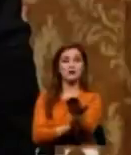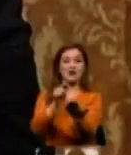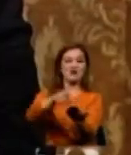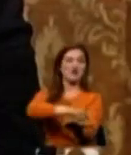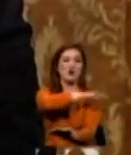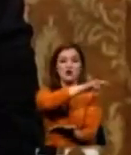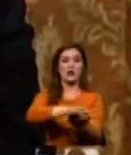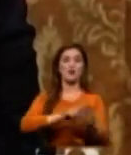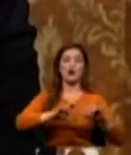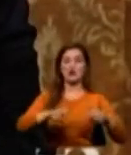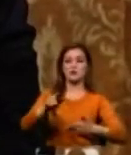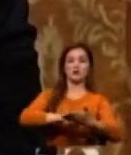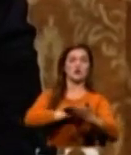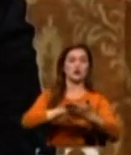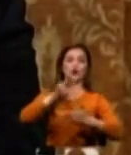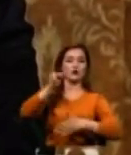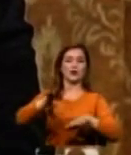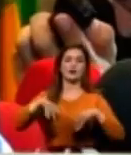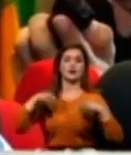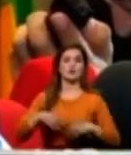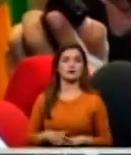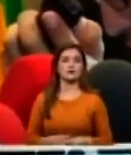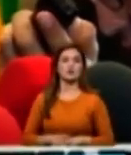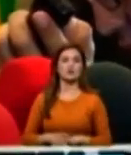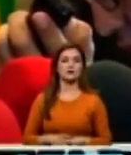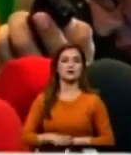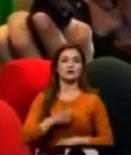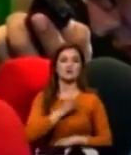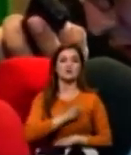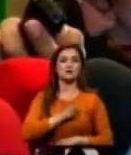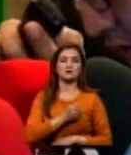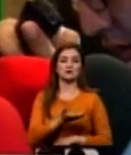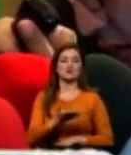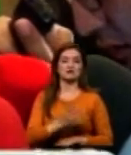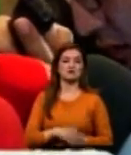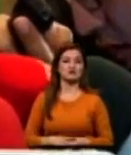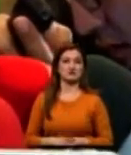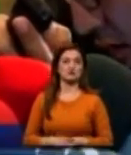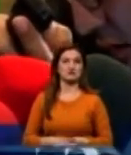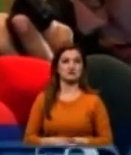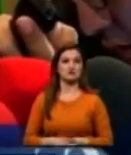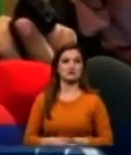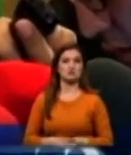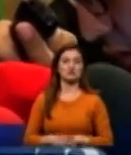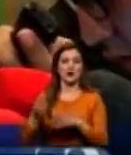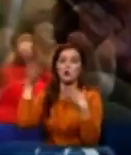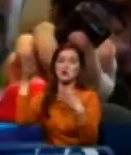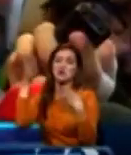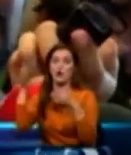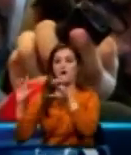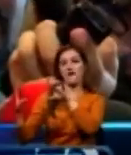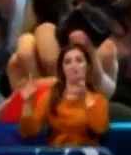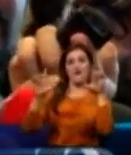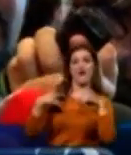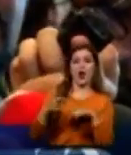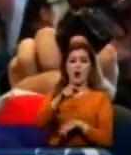totalmente rechazan la decisión del Ejecutivo. Que es lamentable que se haya hecho eco de ciertos politiqueros en torno